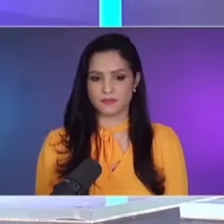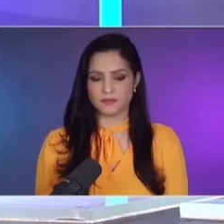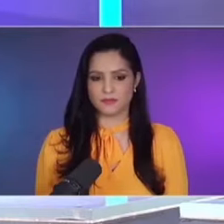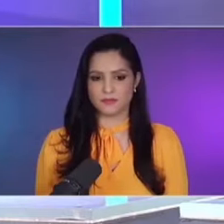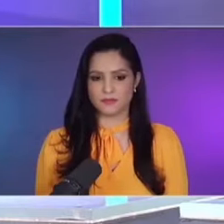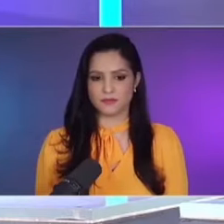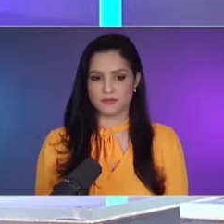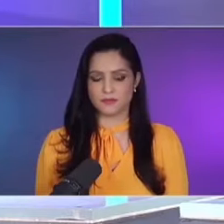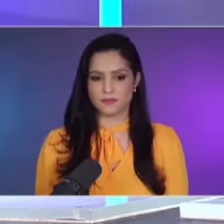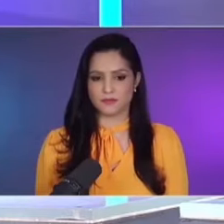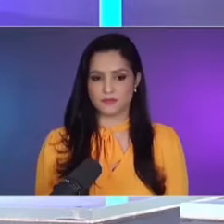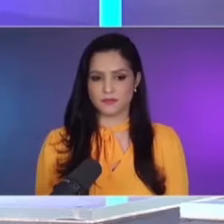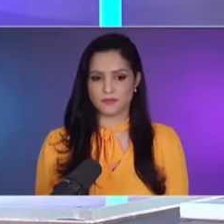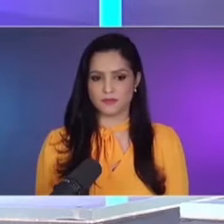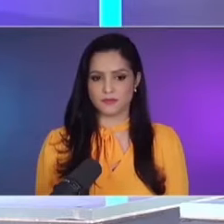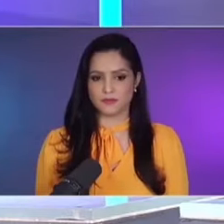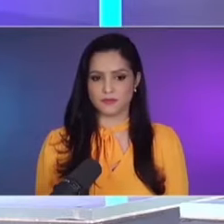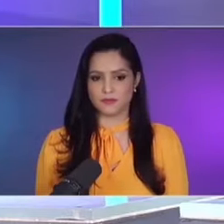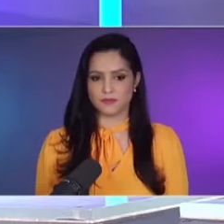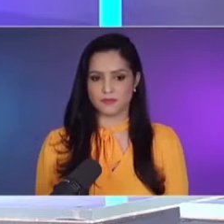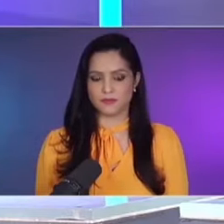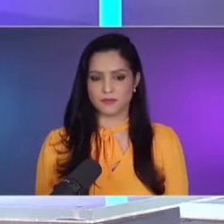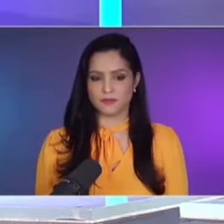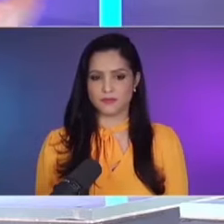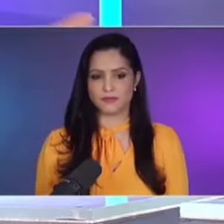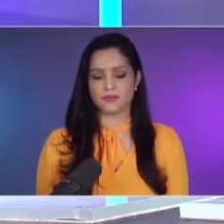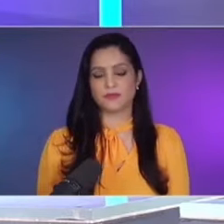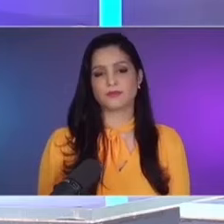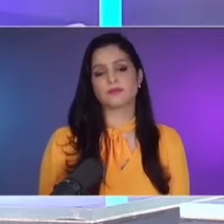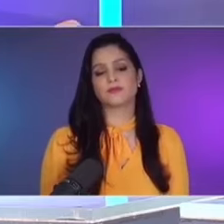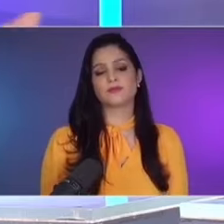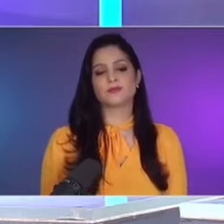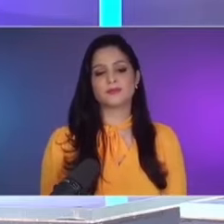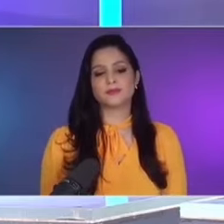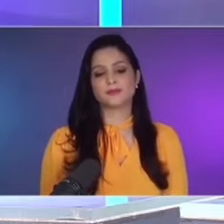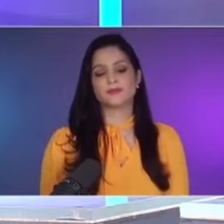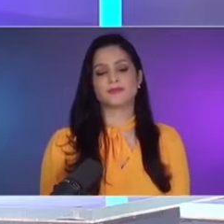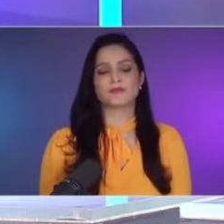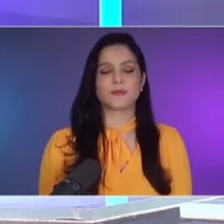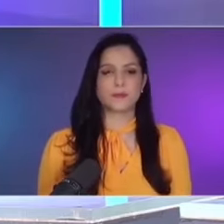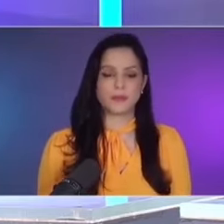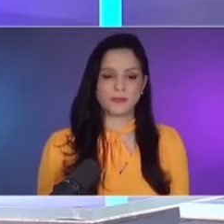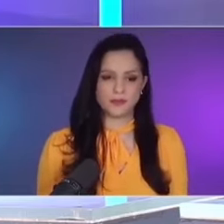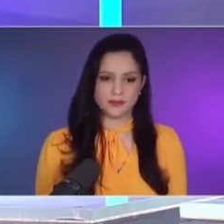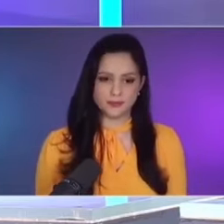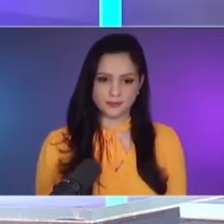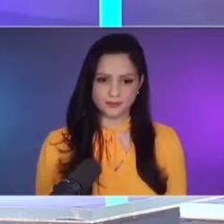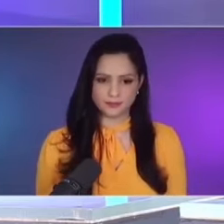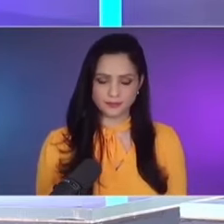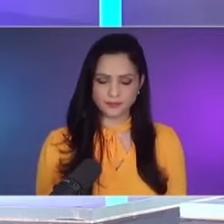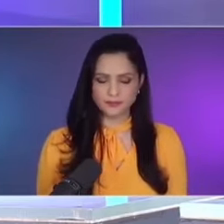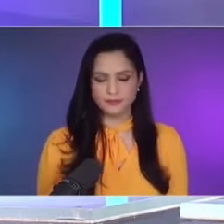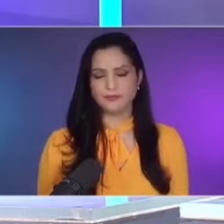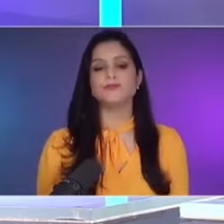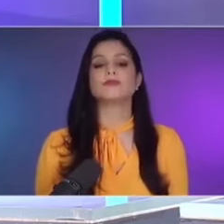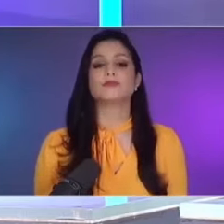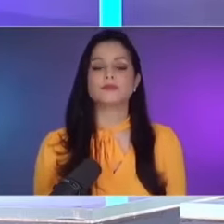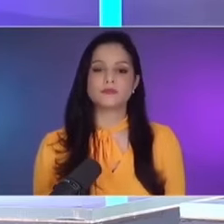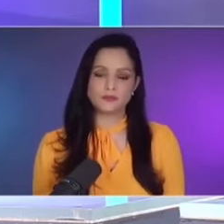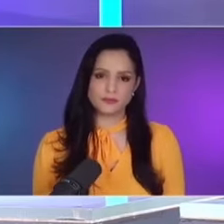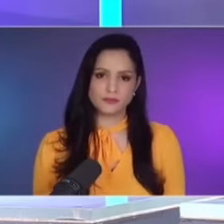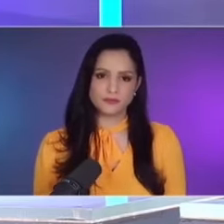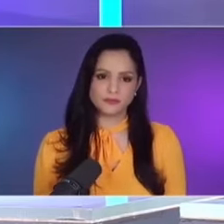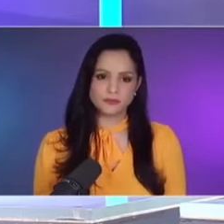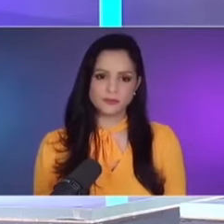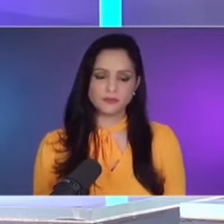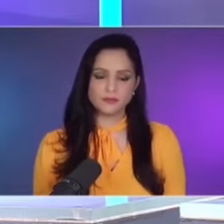su dinero van a tener su dinero en el bolsillo eh y sin embargo hay sectores que son tan o más importantes para el desarrollo de esta